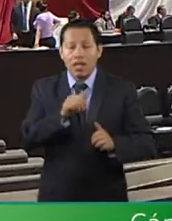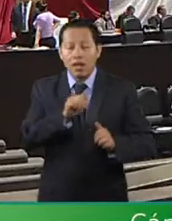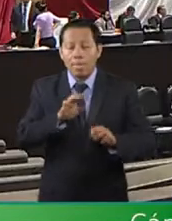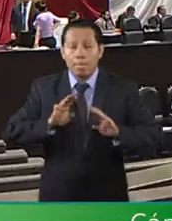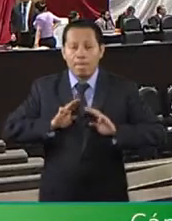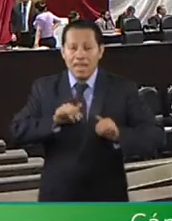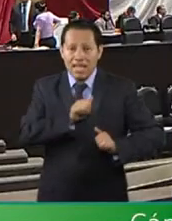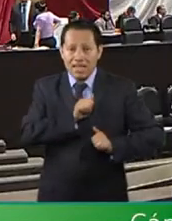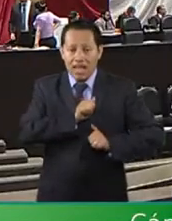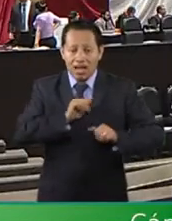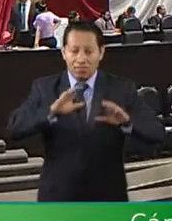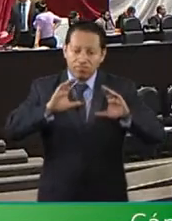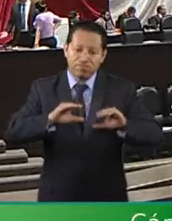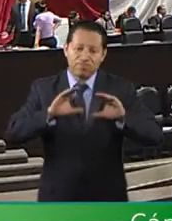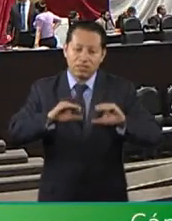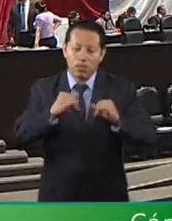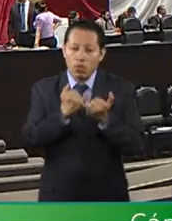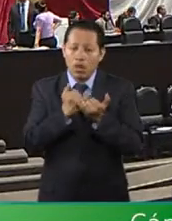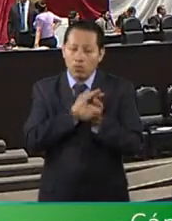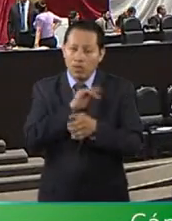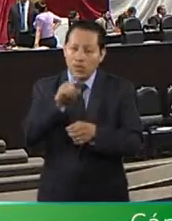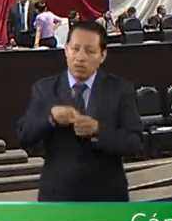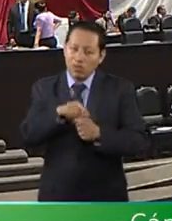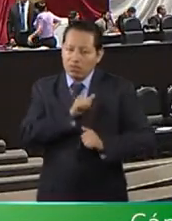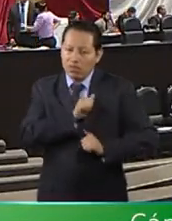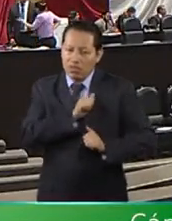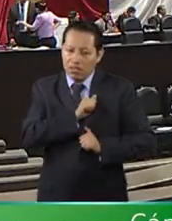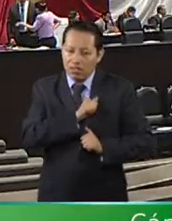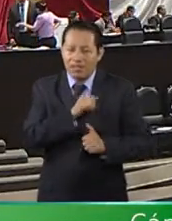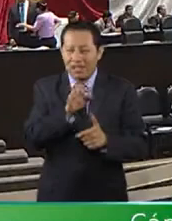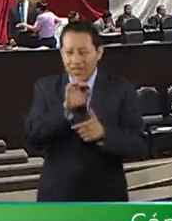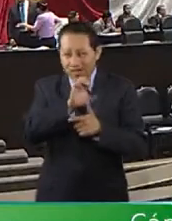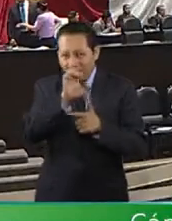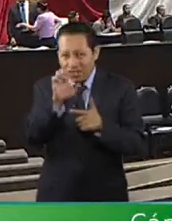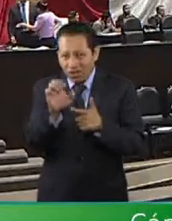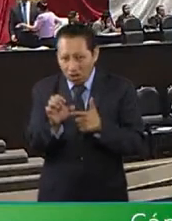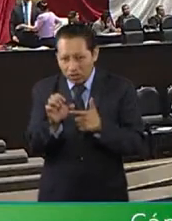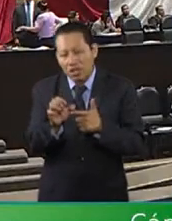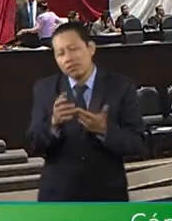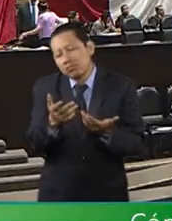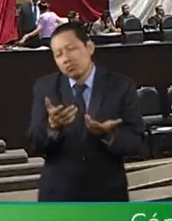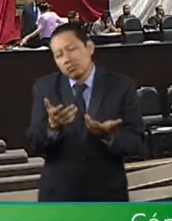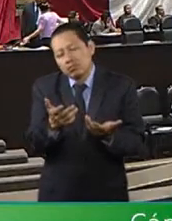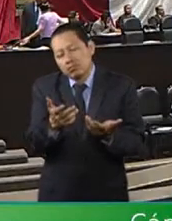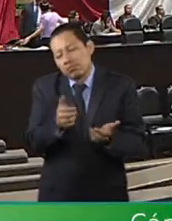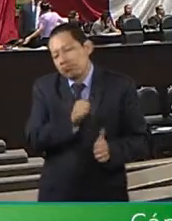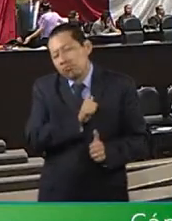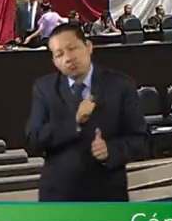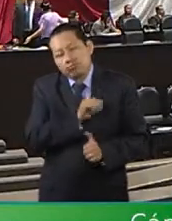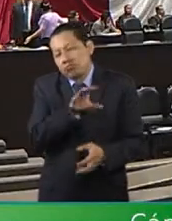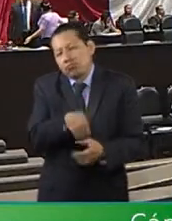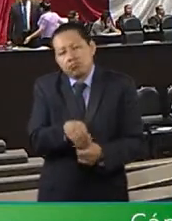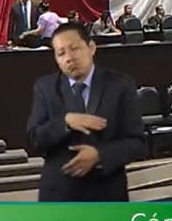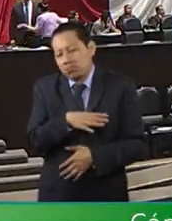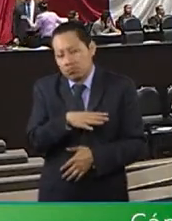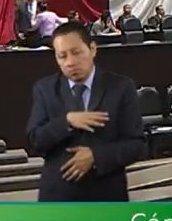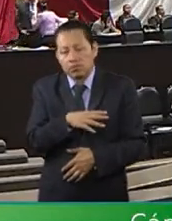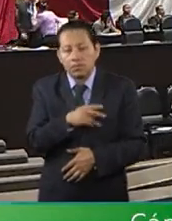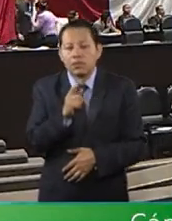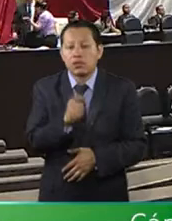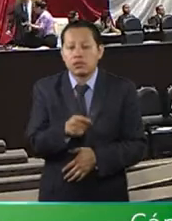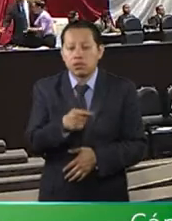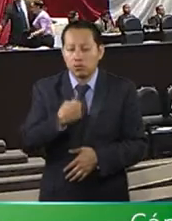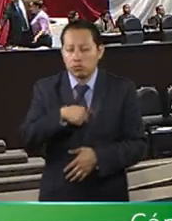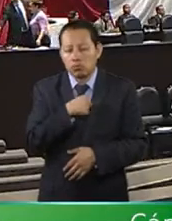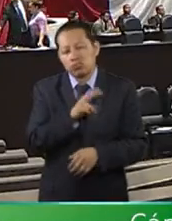Y por tanto al fuero militar Entonces estamos militarizando nuestra postura se basa en